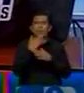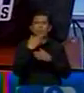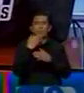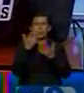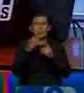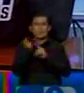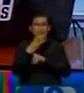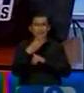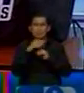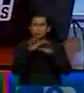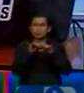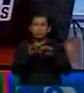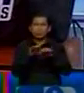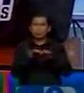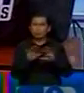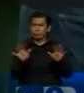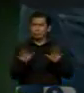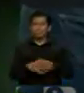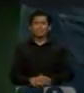la entidad hace un balance.